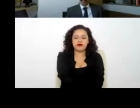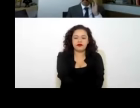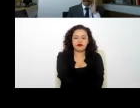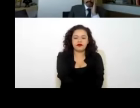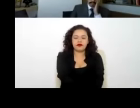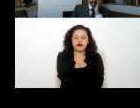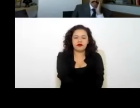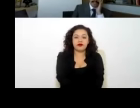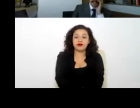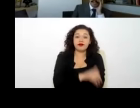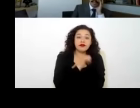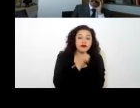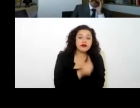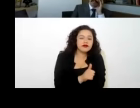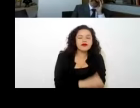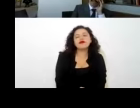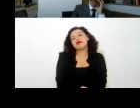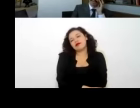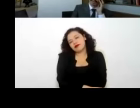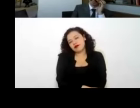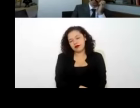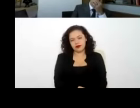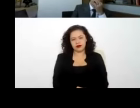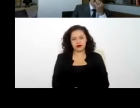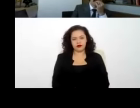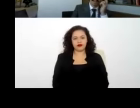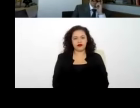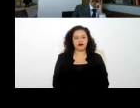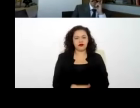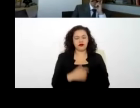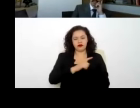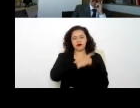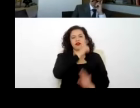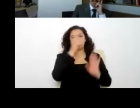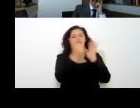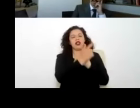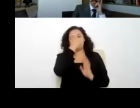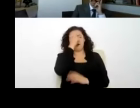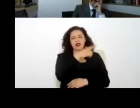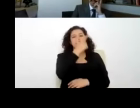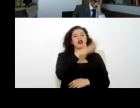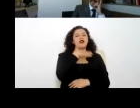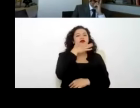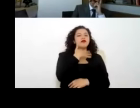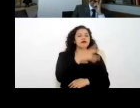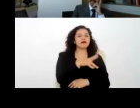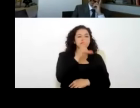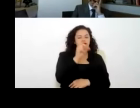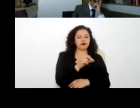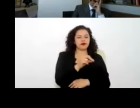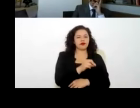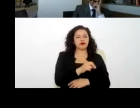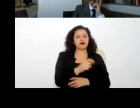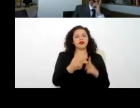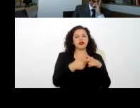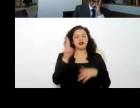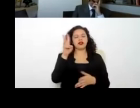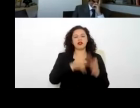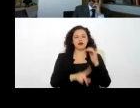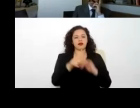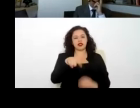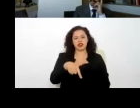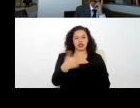¿Nadie? Bueno, les cuento rápido. La ley antilavado entró en vigor desde 2013. Por eso les digo que